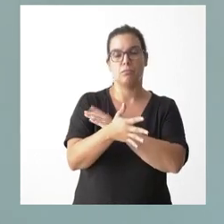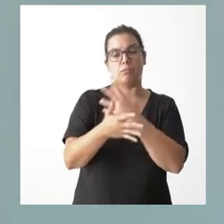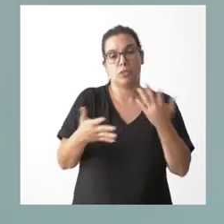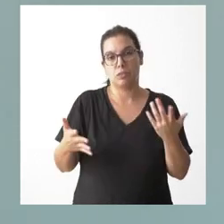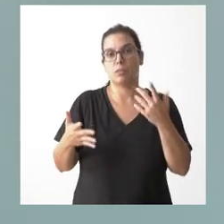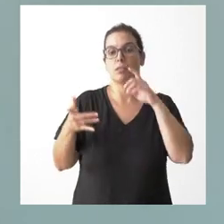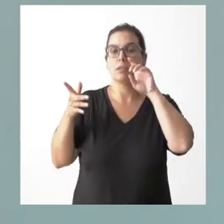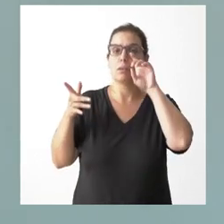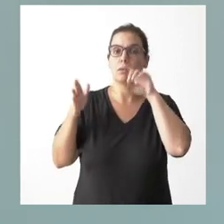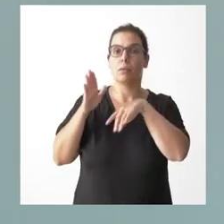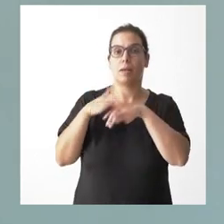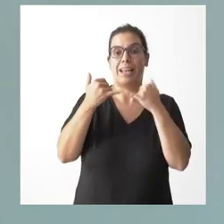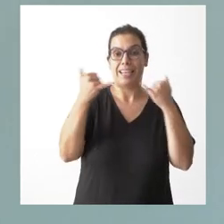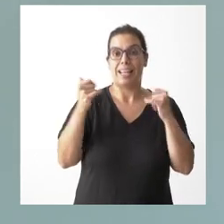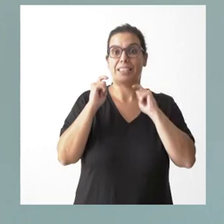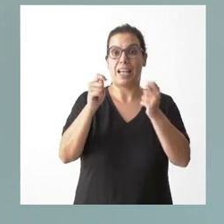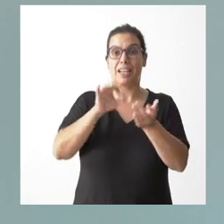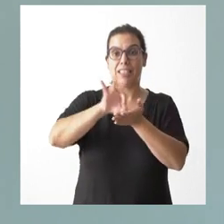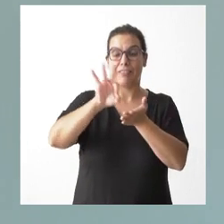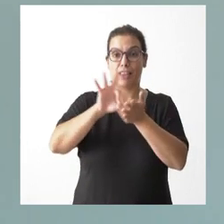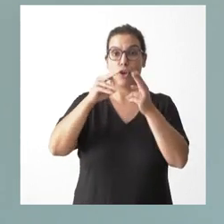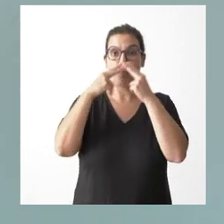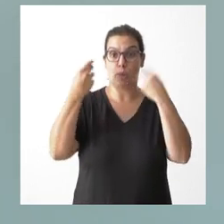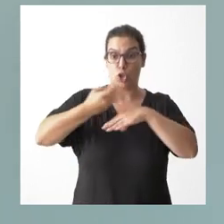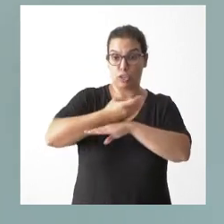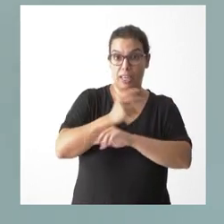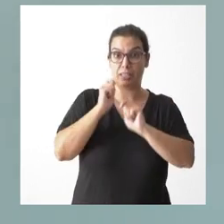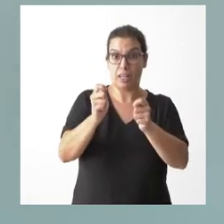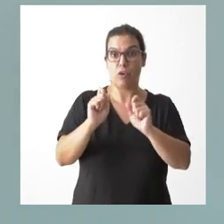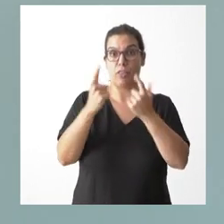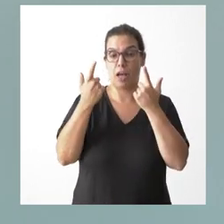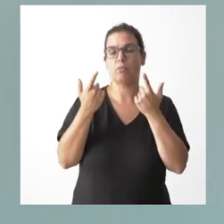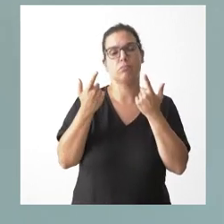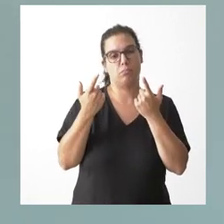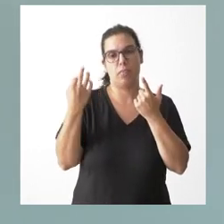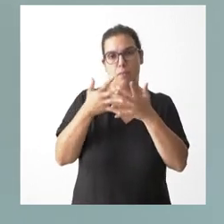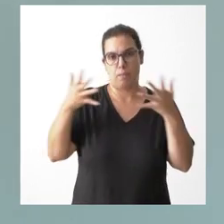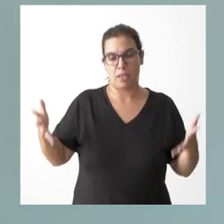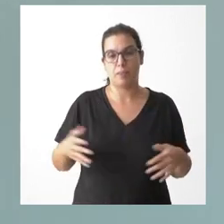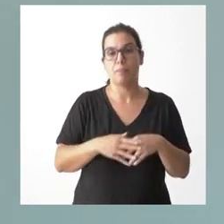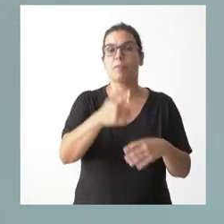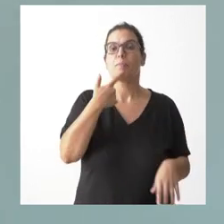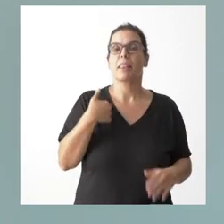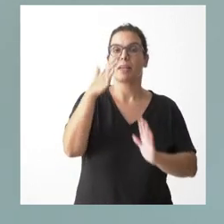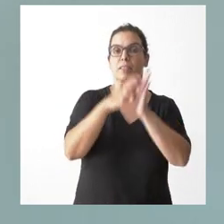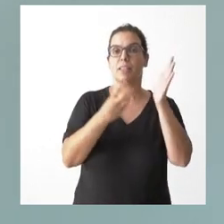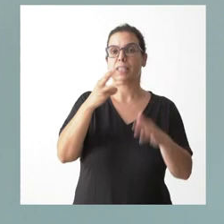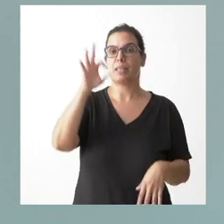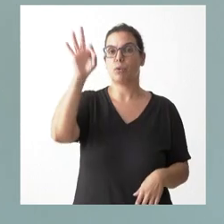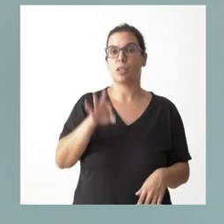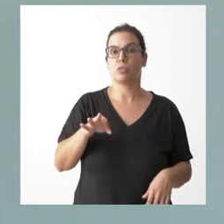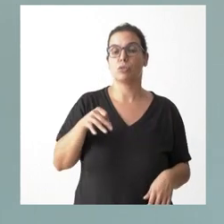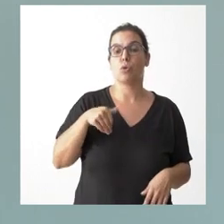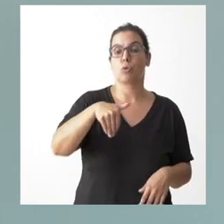el número de líneas que actualmente son de obligación de servicio público. Me plantea usted cuándo se aplica la rebaja del 30%